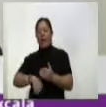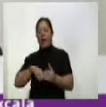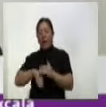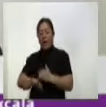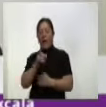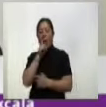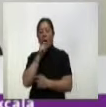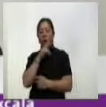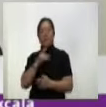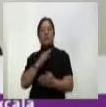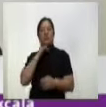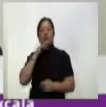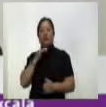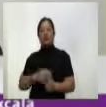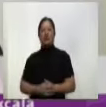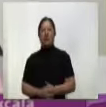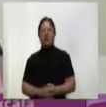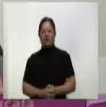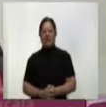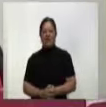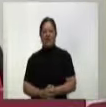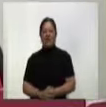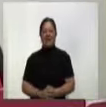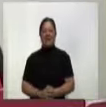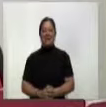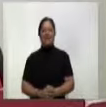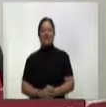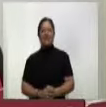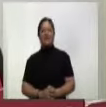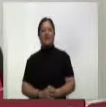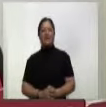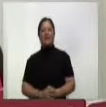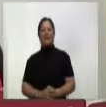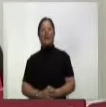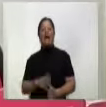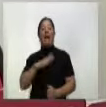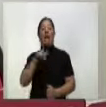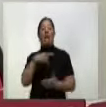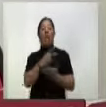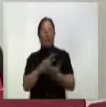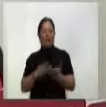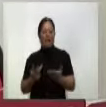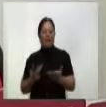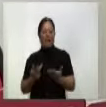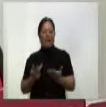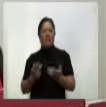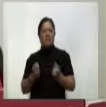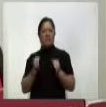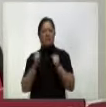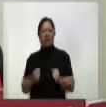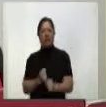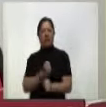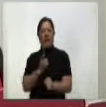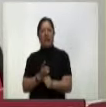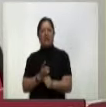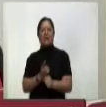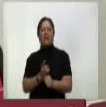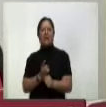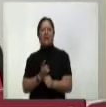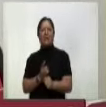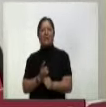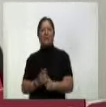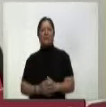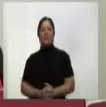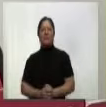municipio. Esto lo lograremos a través de un programa social de vivienda que nos permita irlo